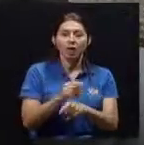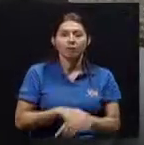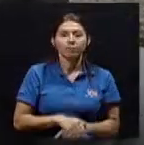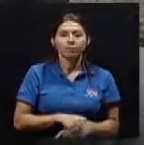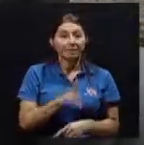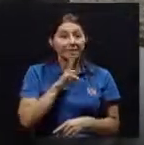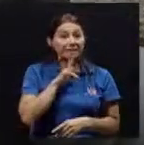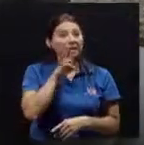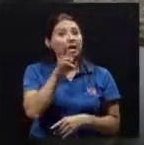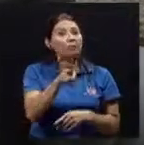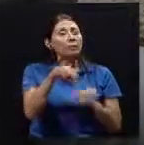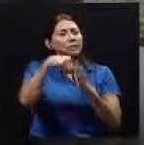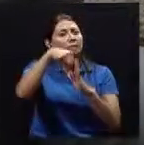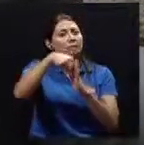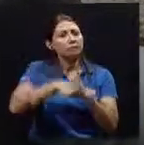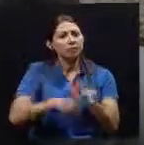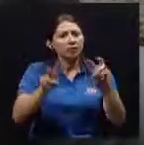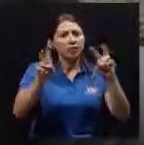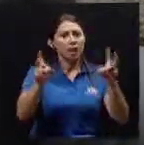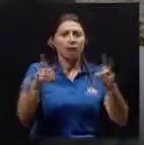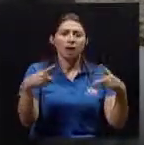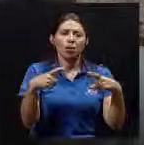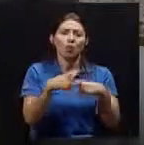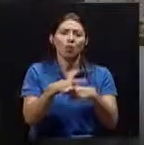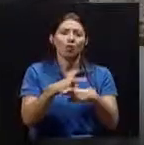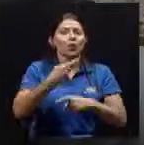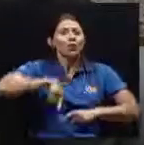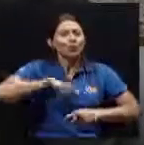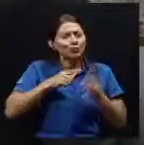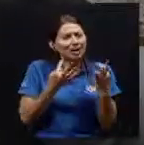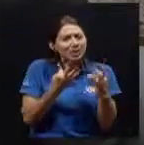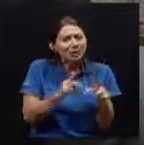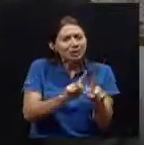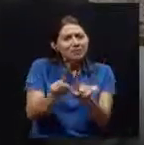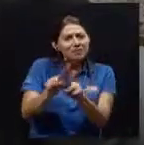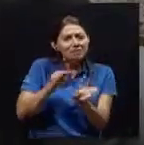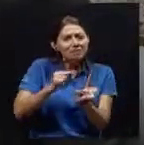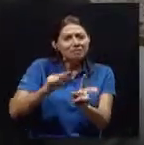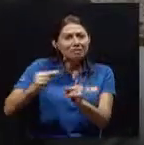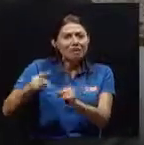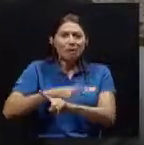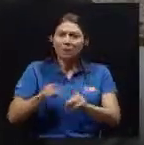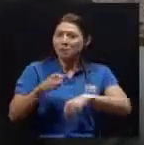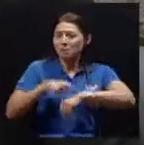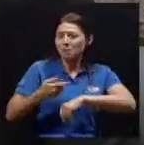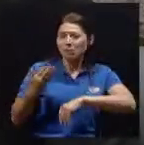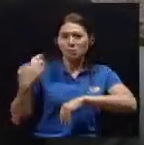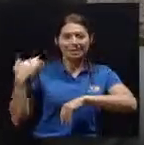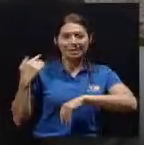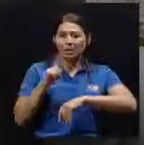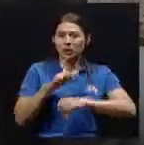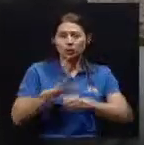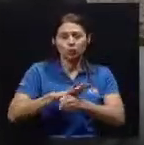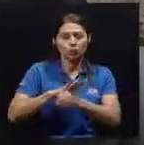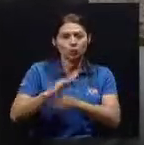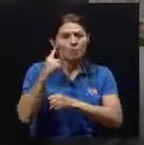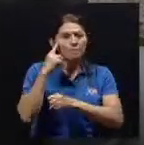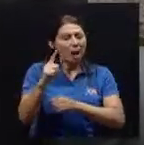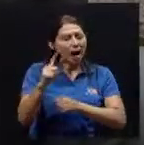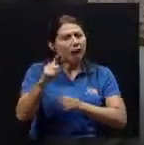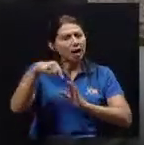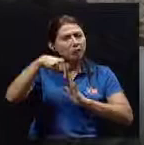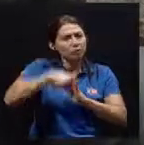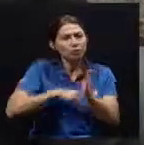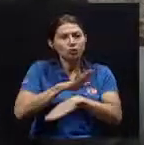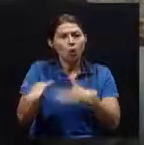bastante amplio, muy complejo. Tratamos de abarcar varias aristas, sin embargo, estos minutos no nos alcanzó para realmente abarcar todo lo que queríamos.